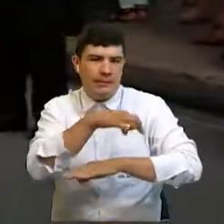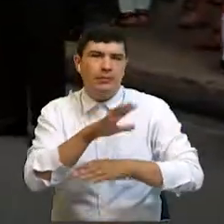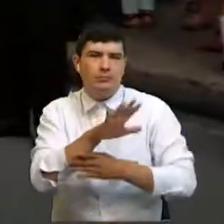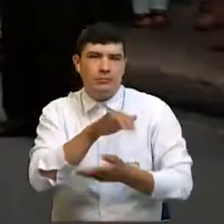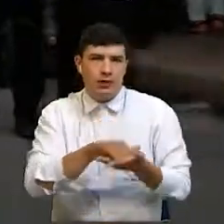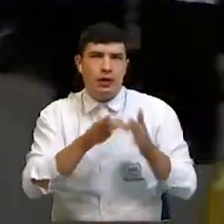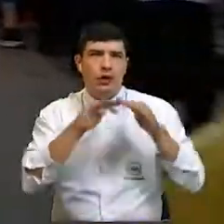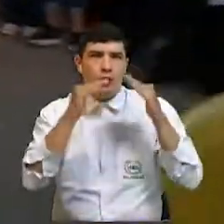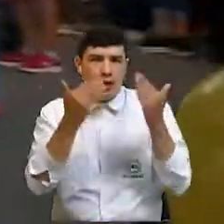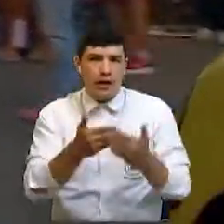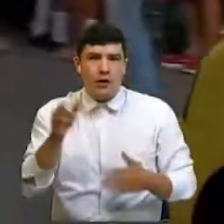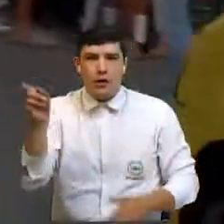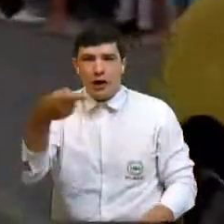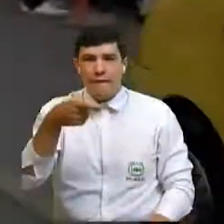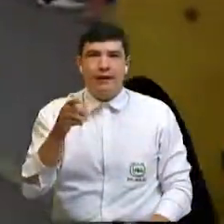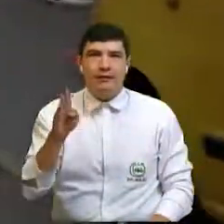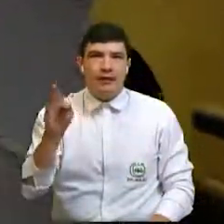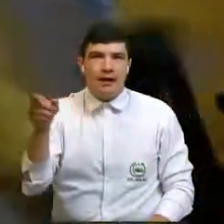Márquez.